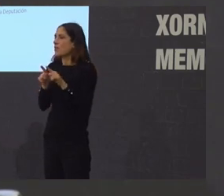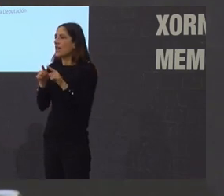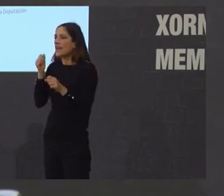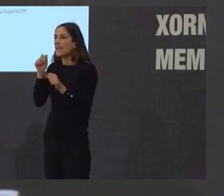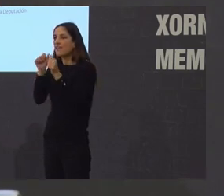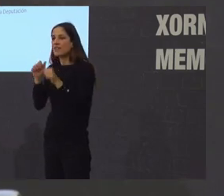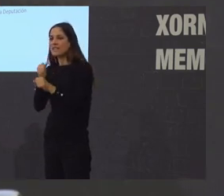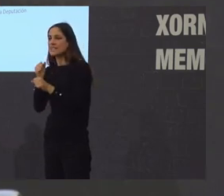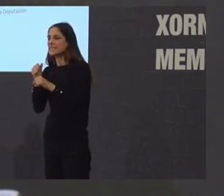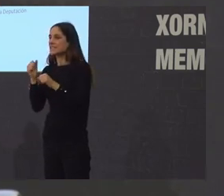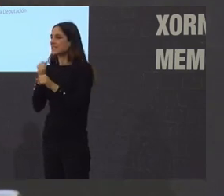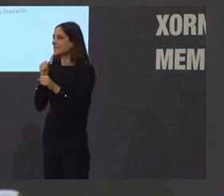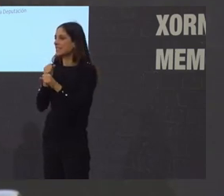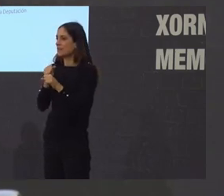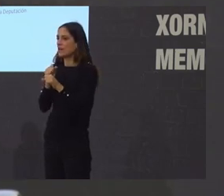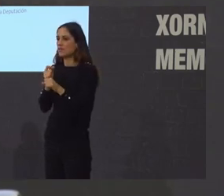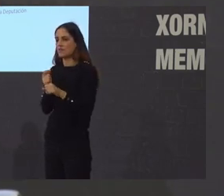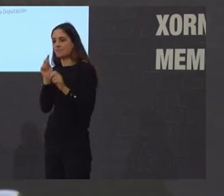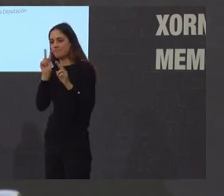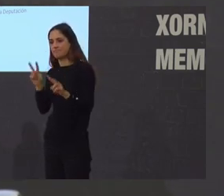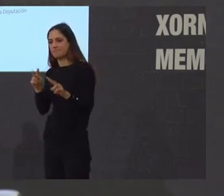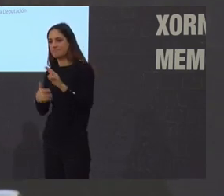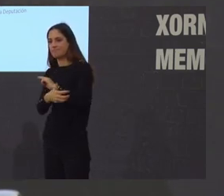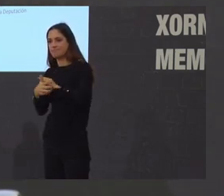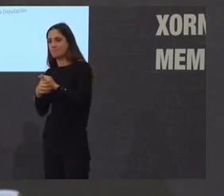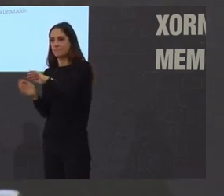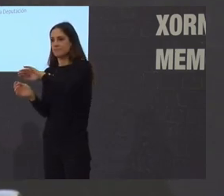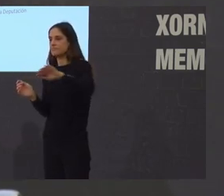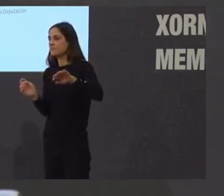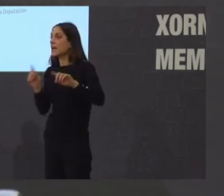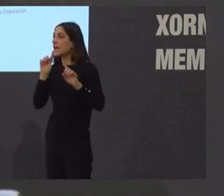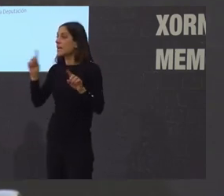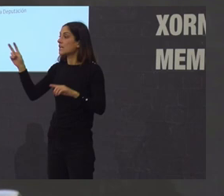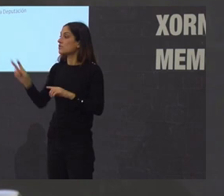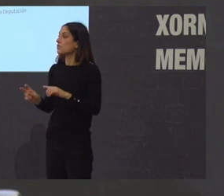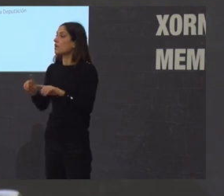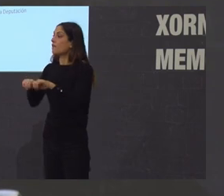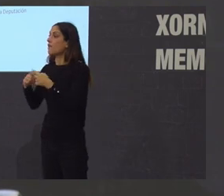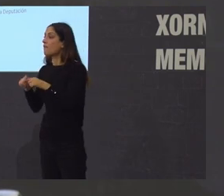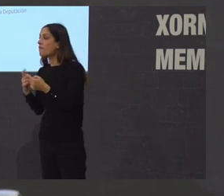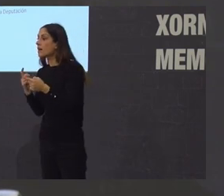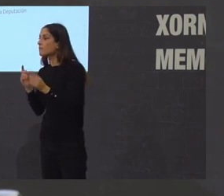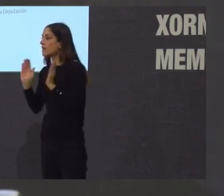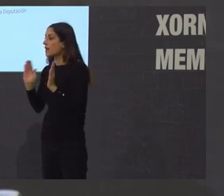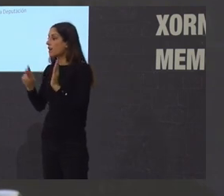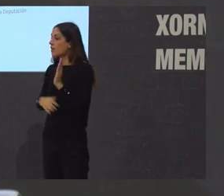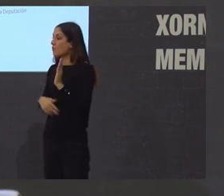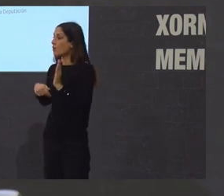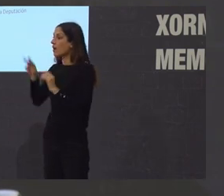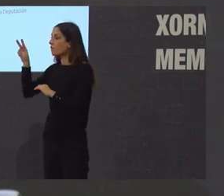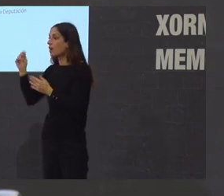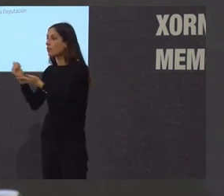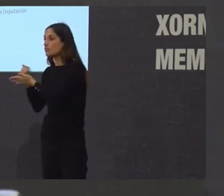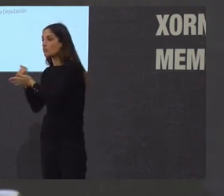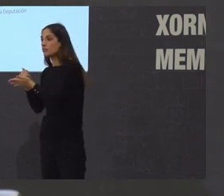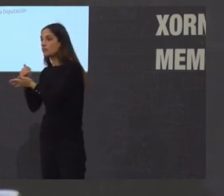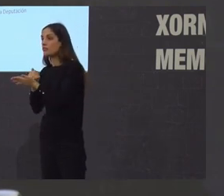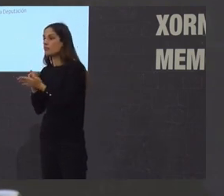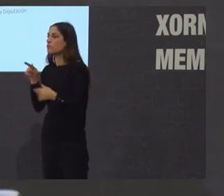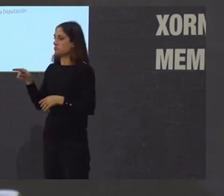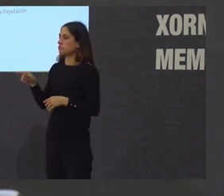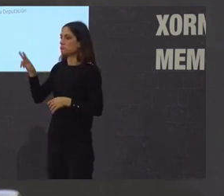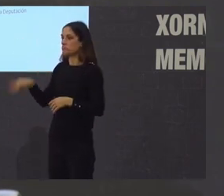unos orígenes privilegiados y si has venido de una familia que hizo fortuna durante el franquismo, lo tienes mucho. O sea, tu